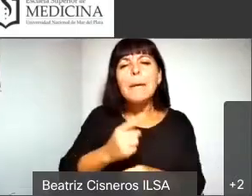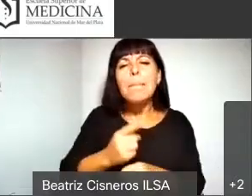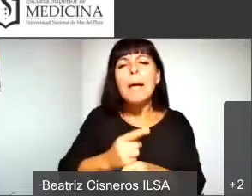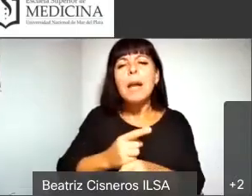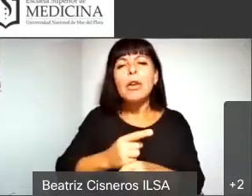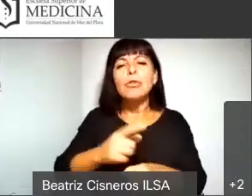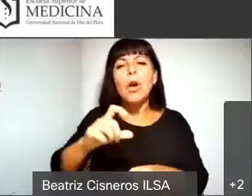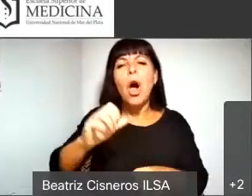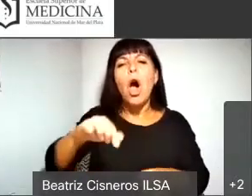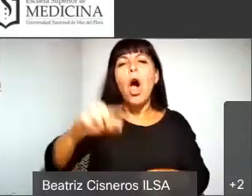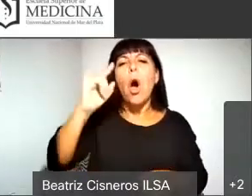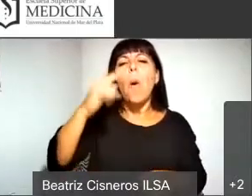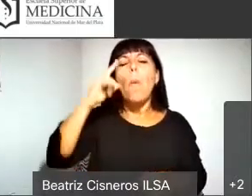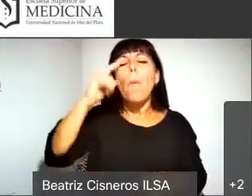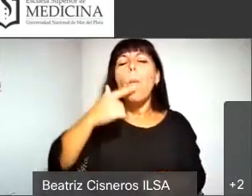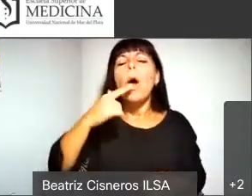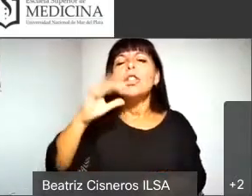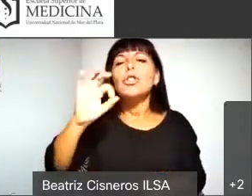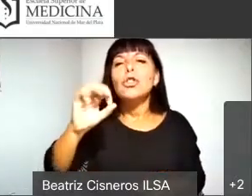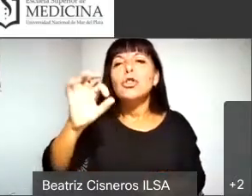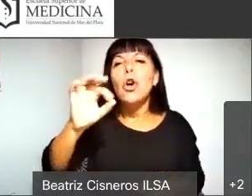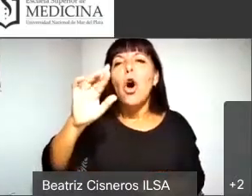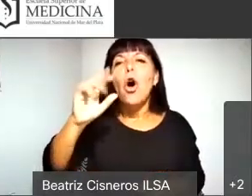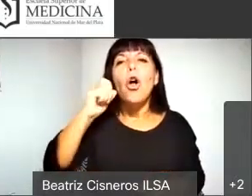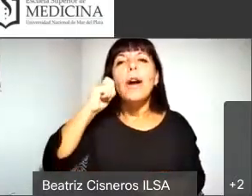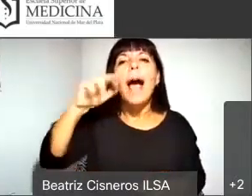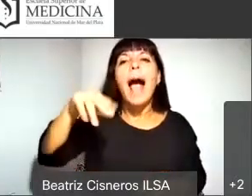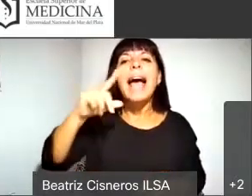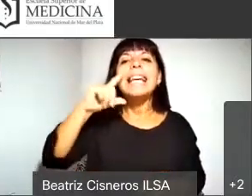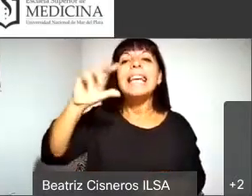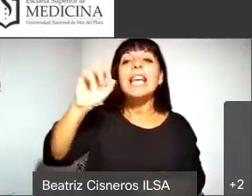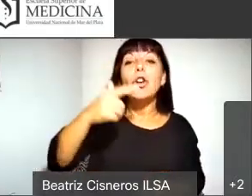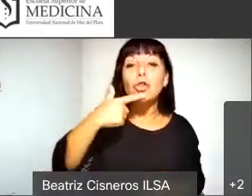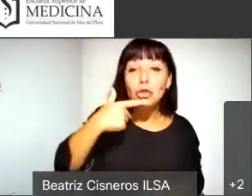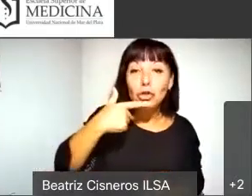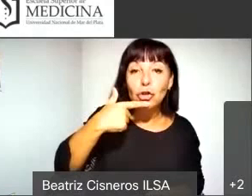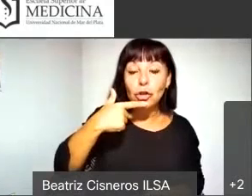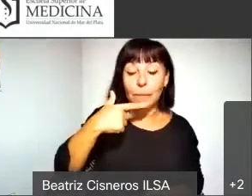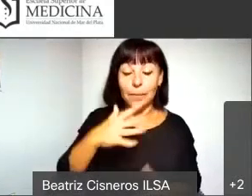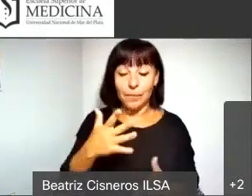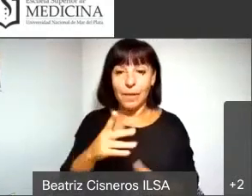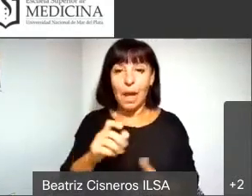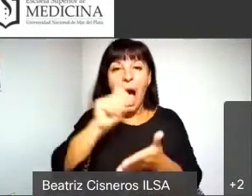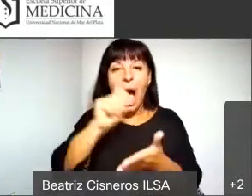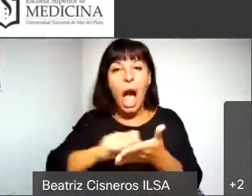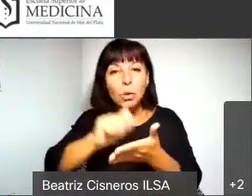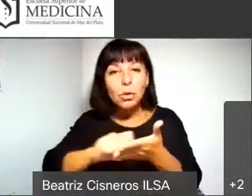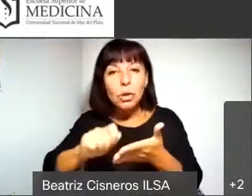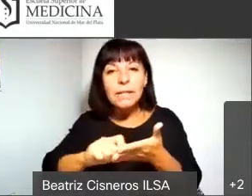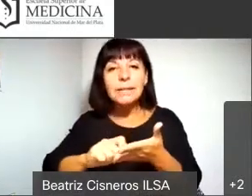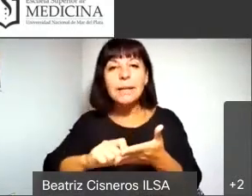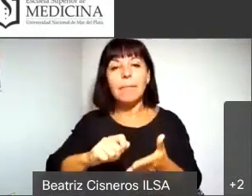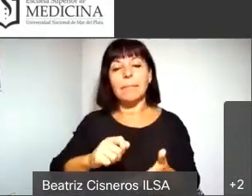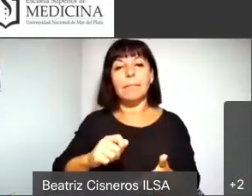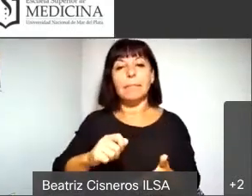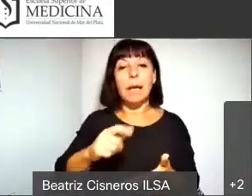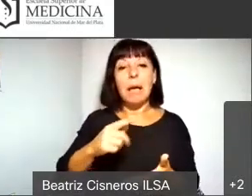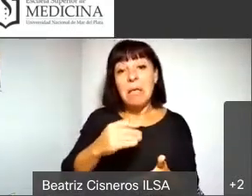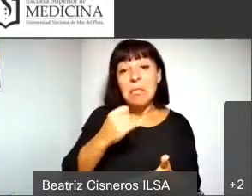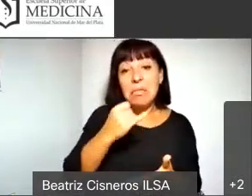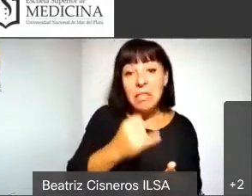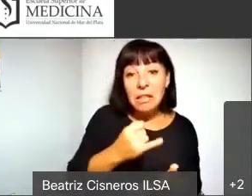lo que proponen su teoría Oparin y Haldane. Algo que posteriormente fue llevado a